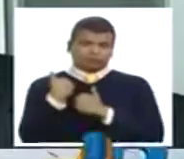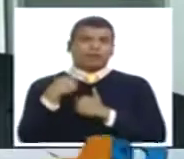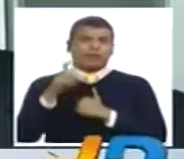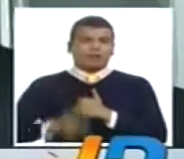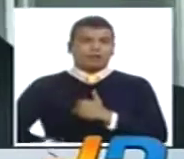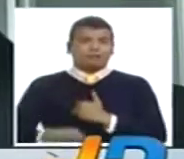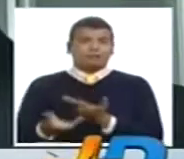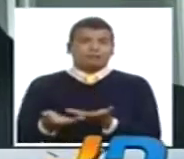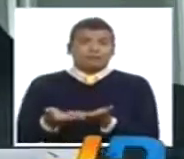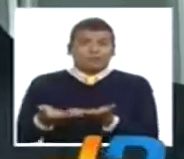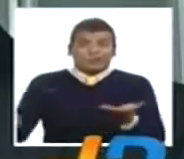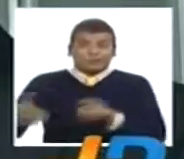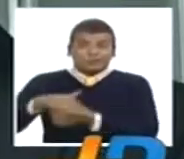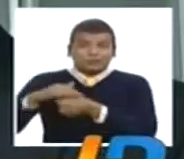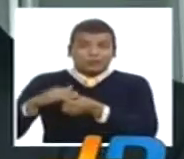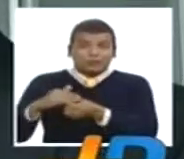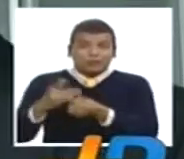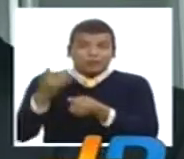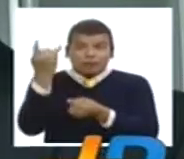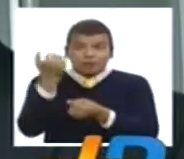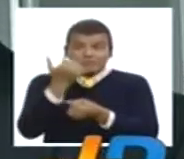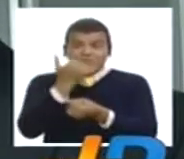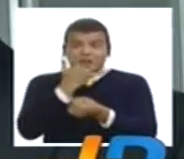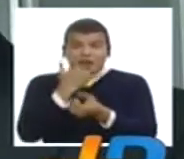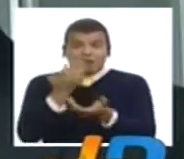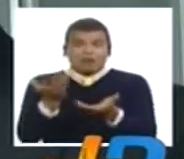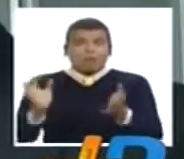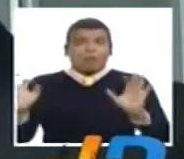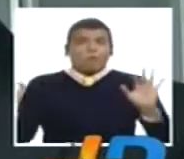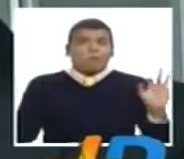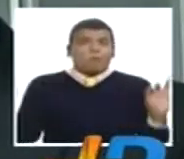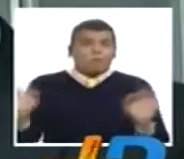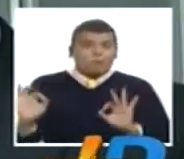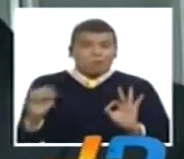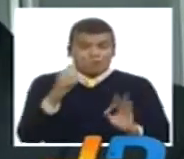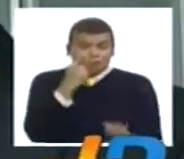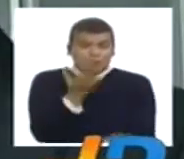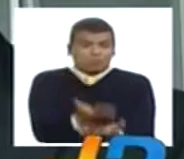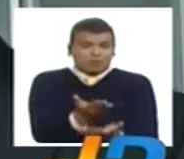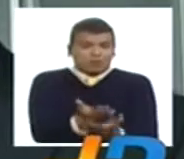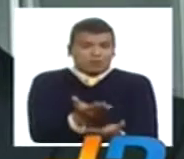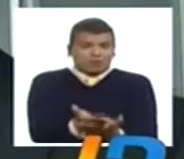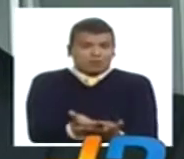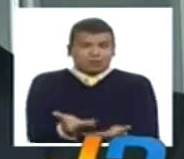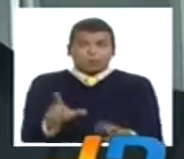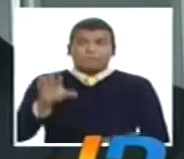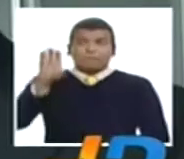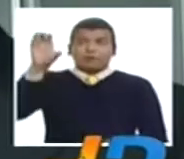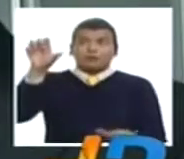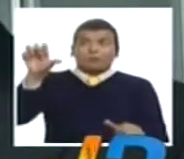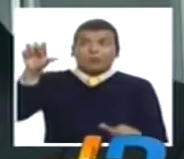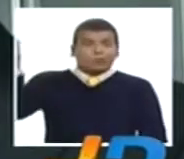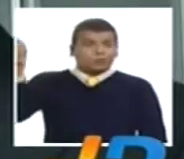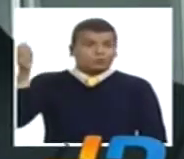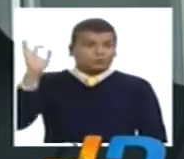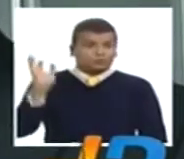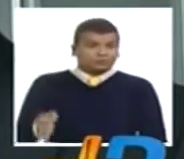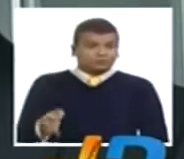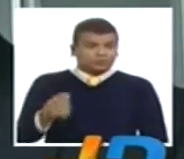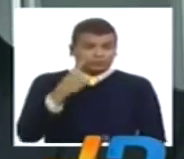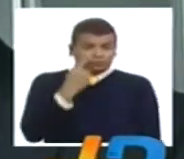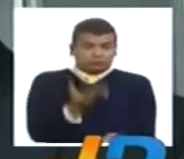ante cualquier situación delictiva, pero contravencionalmente, si él demuestra que no estaba en el país y demuestra con las